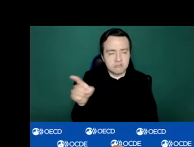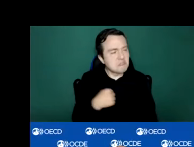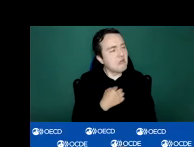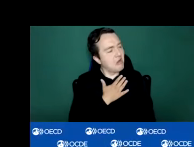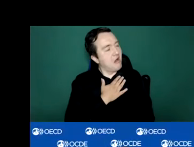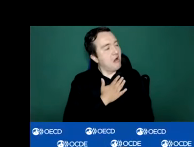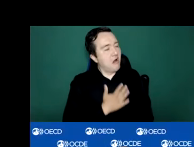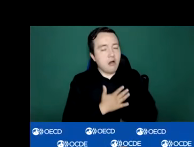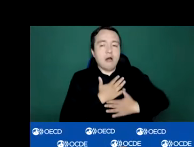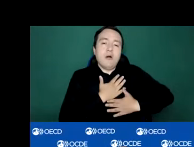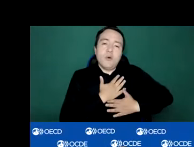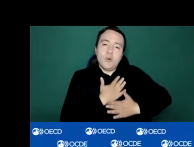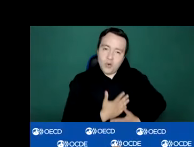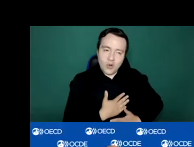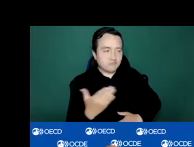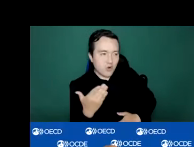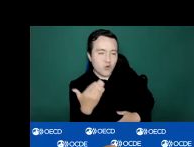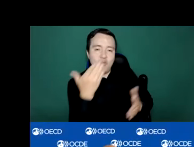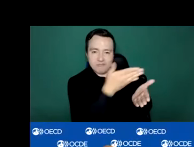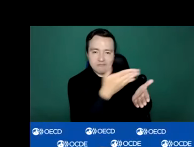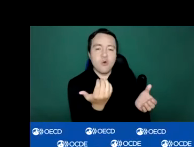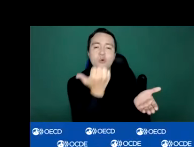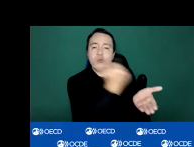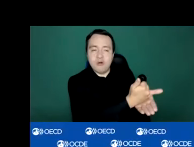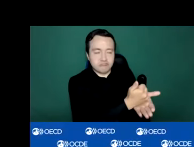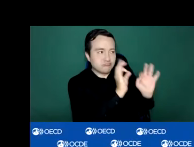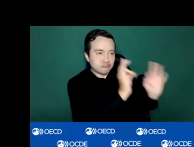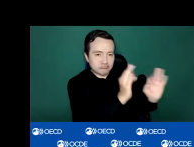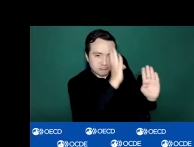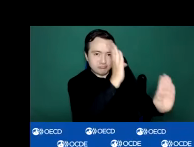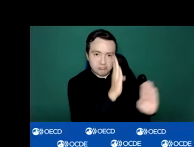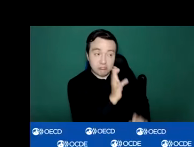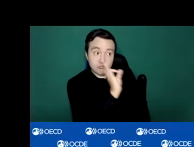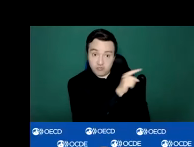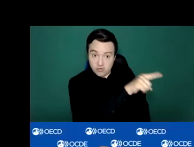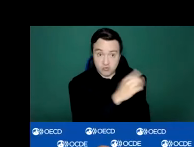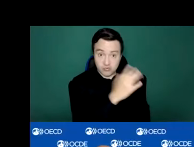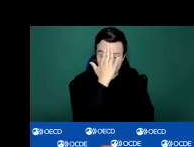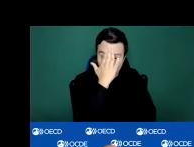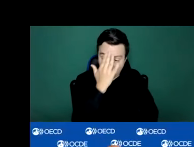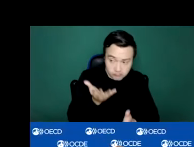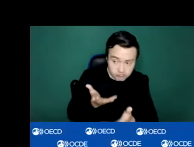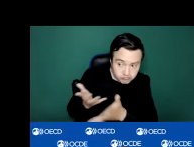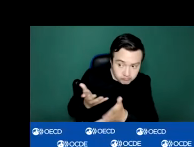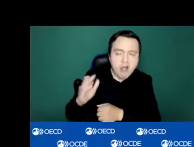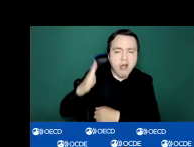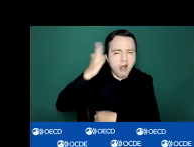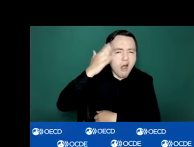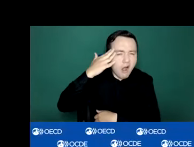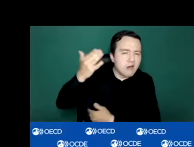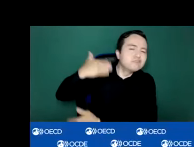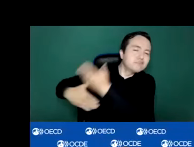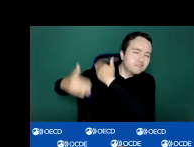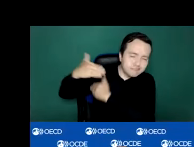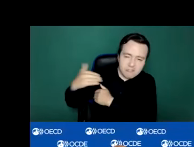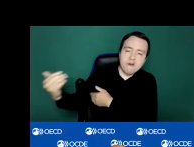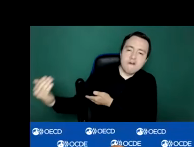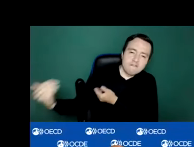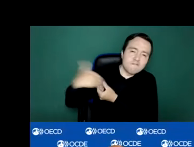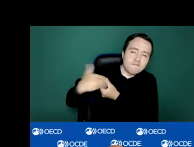Y en los casos donde conocen su historial médico, es clave para los proveedores saber cuáles de mis pacientes tienen